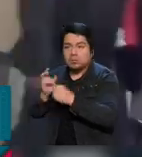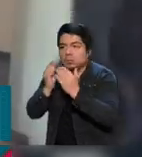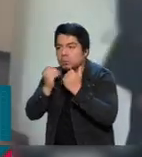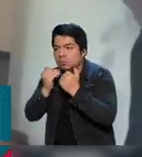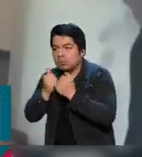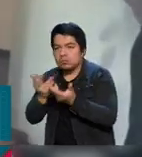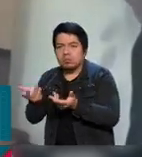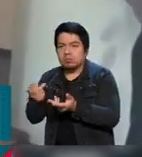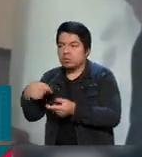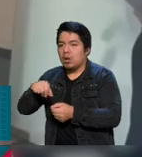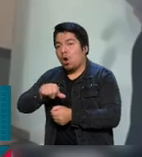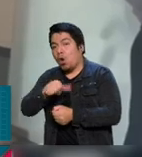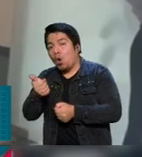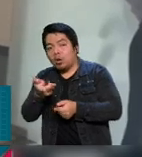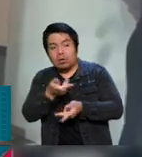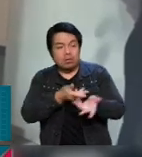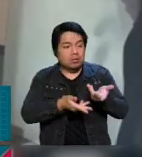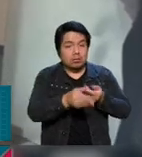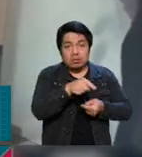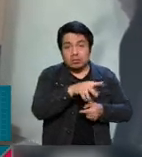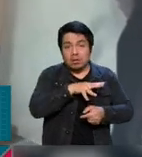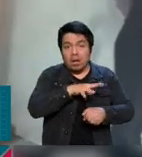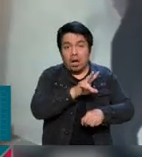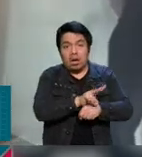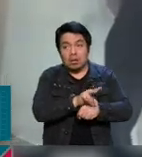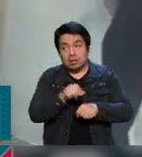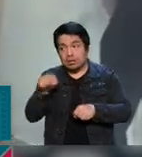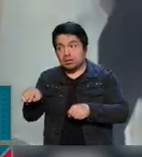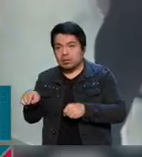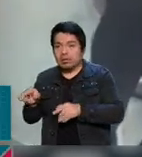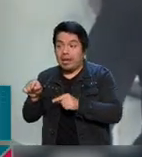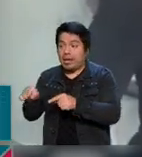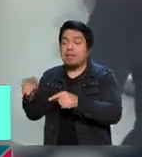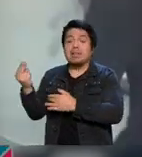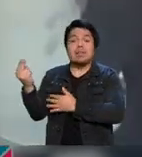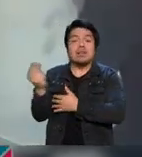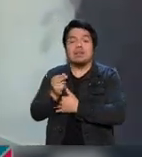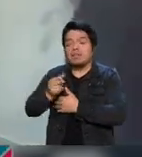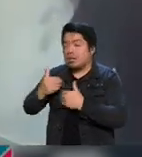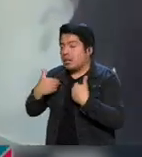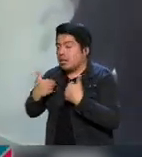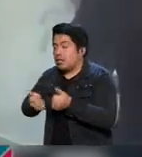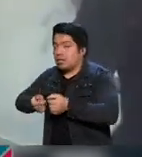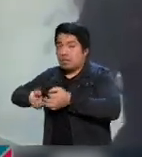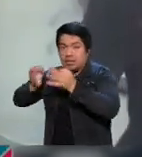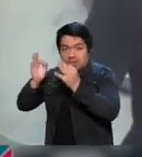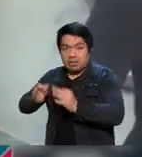los servidores públicos, ¿no? Pero tienen que entender que ya se aprobó la reforma.